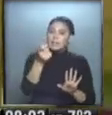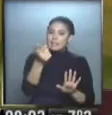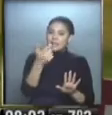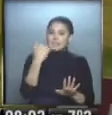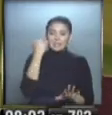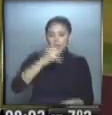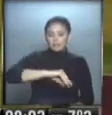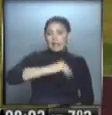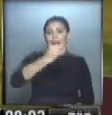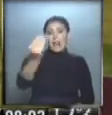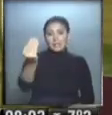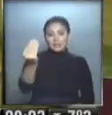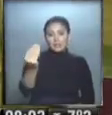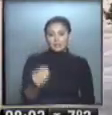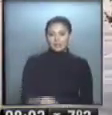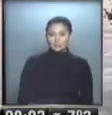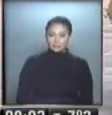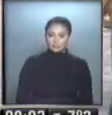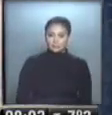la clasificación en el bolsillo.